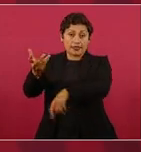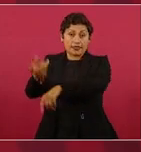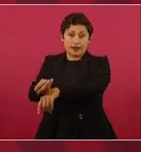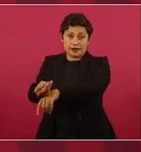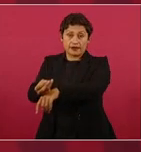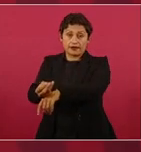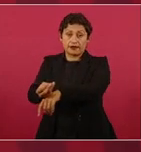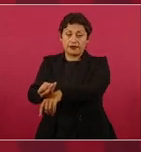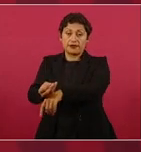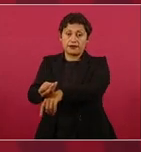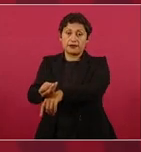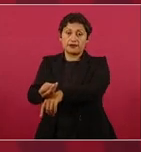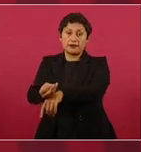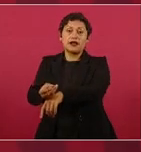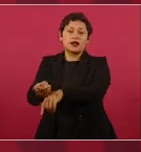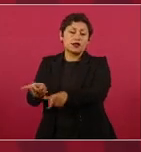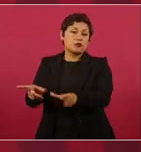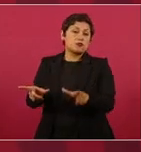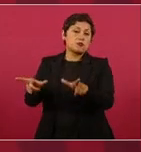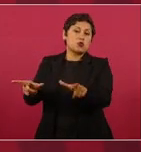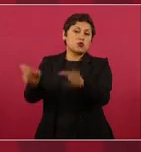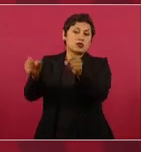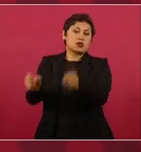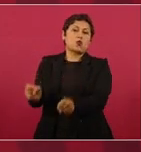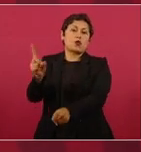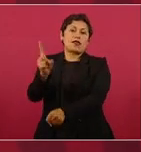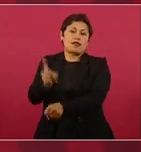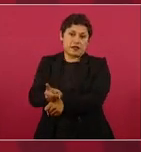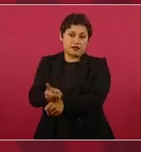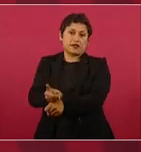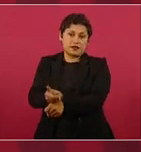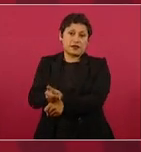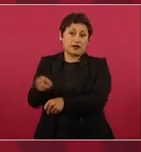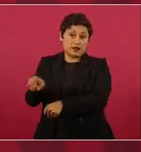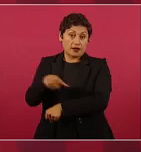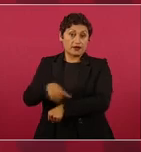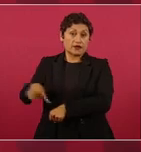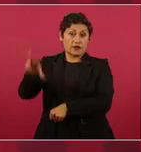de seguridad permanente en Quintana Roo.